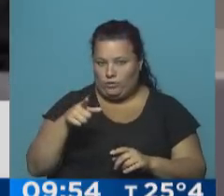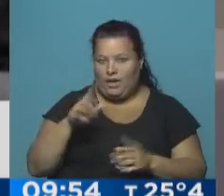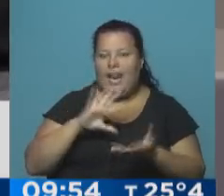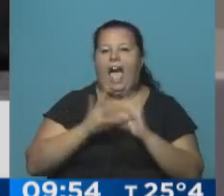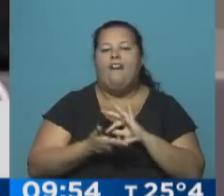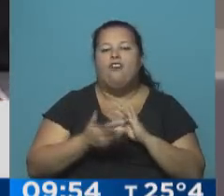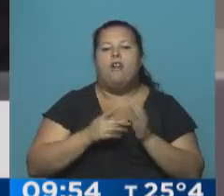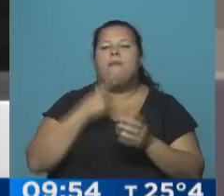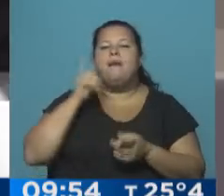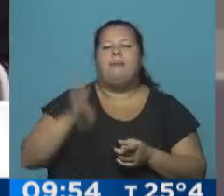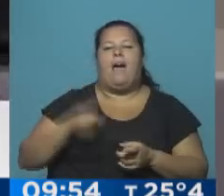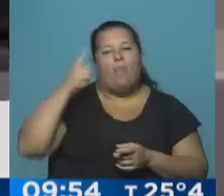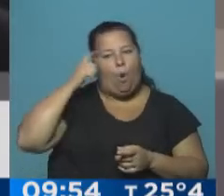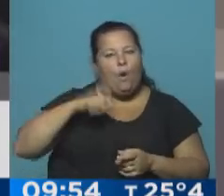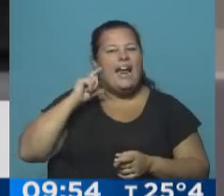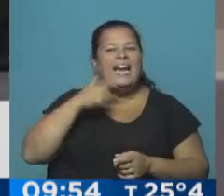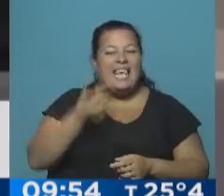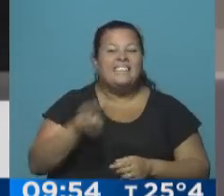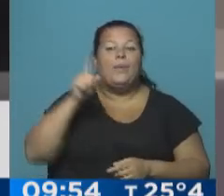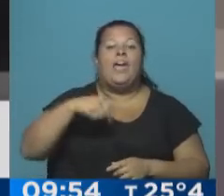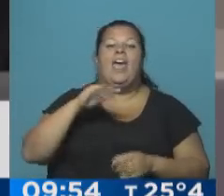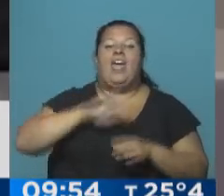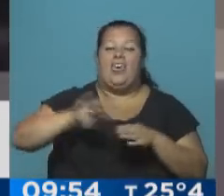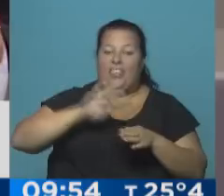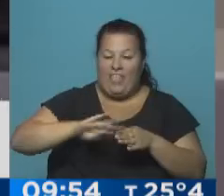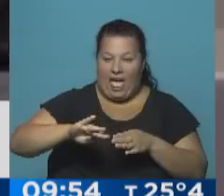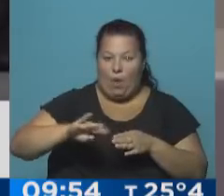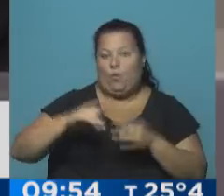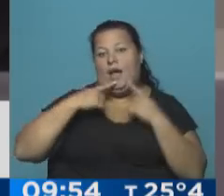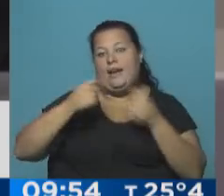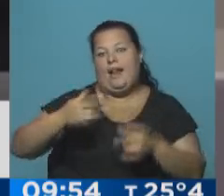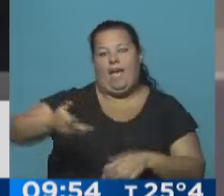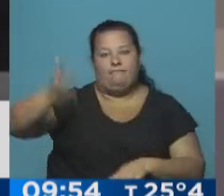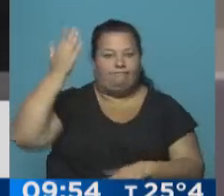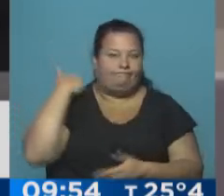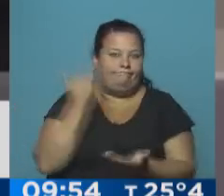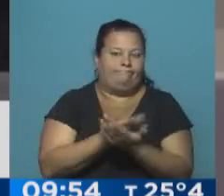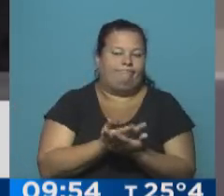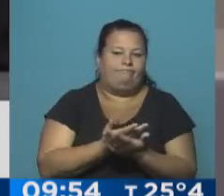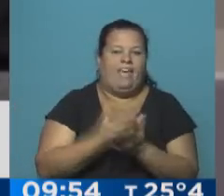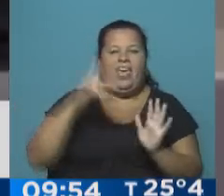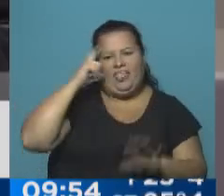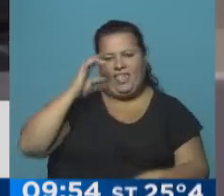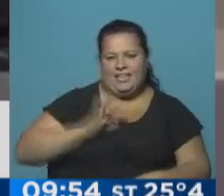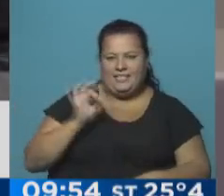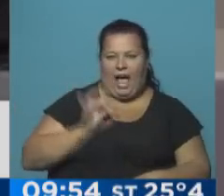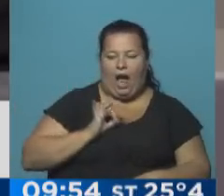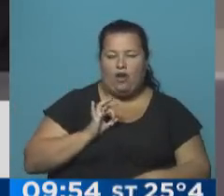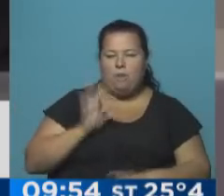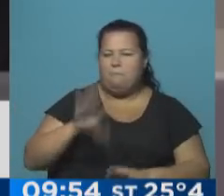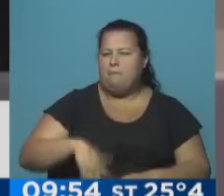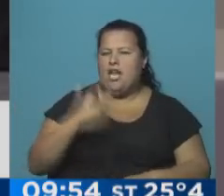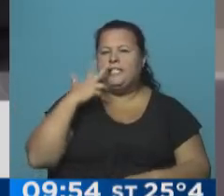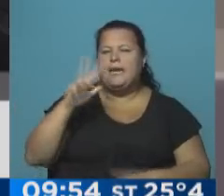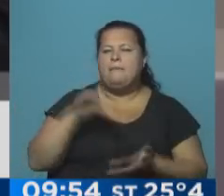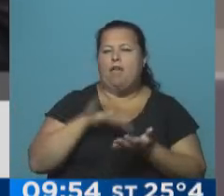mecánica que resolvió el juez griesa que llevó a que una deuda que se reclamó hace menos de 10 años por eh poco menos de